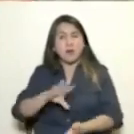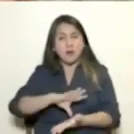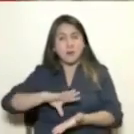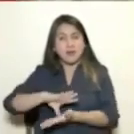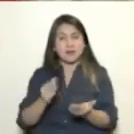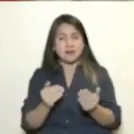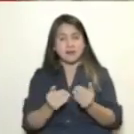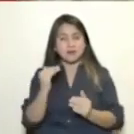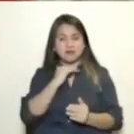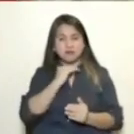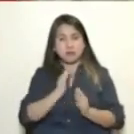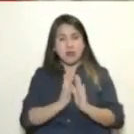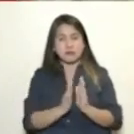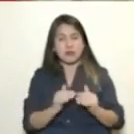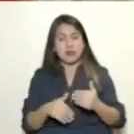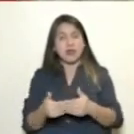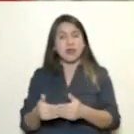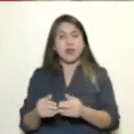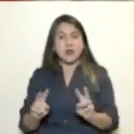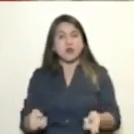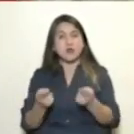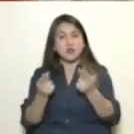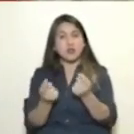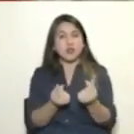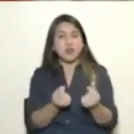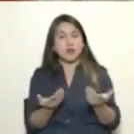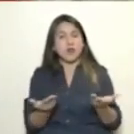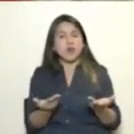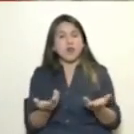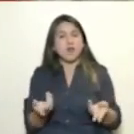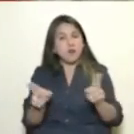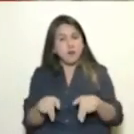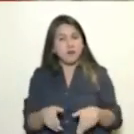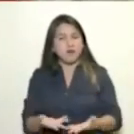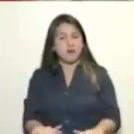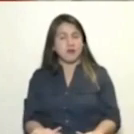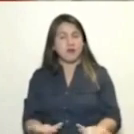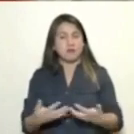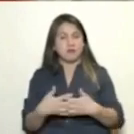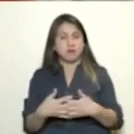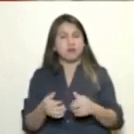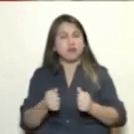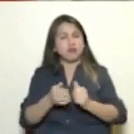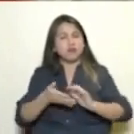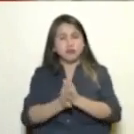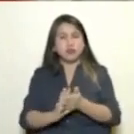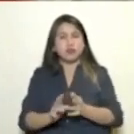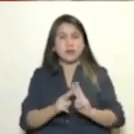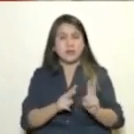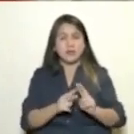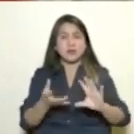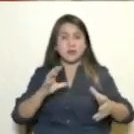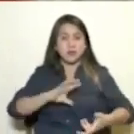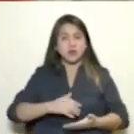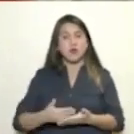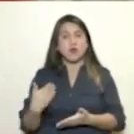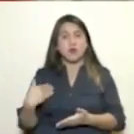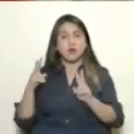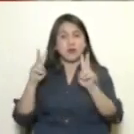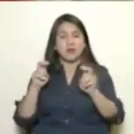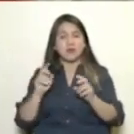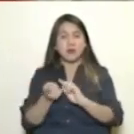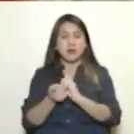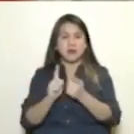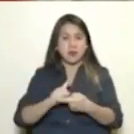querer acelerar la recuperación económica? ¿Cómo conciliar eso con todo lo que se había planteado el mundo antes con el tema del